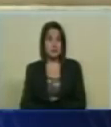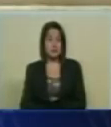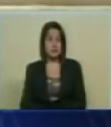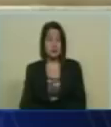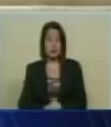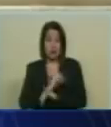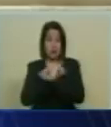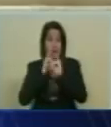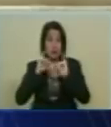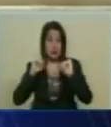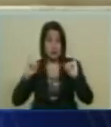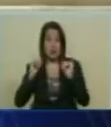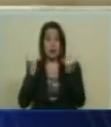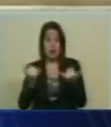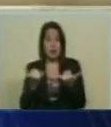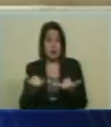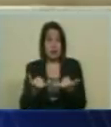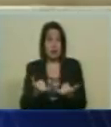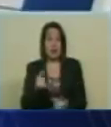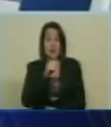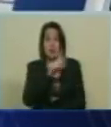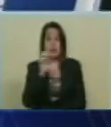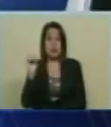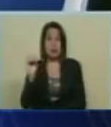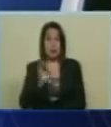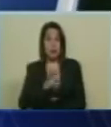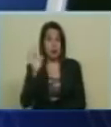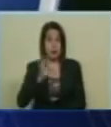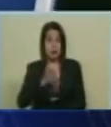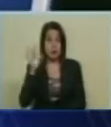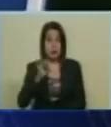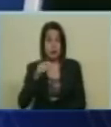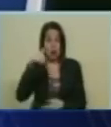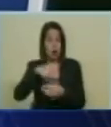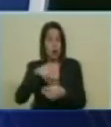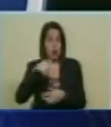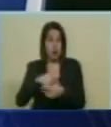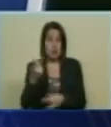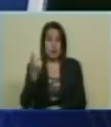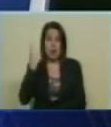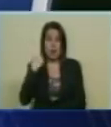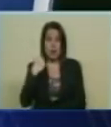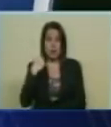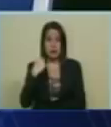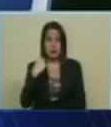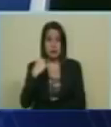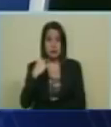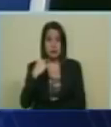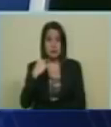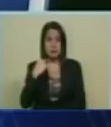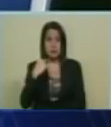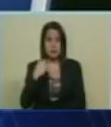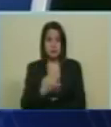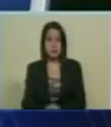Con el cierre ya, Jorge Rodríguez, del 100%, ayer votaron